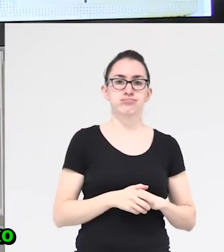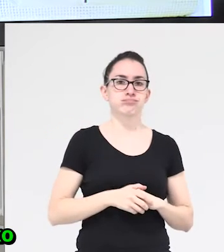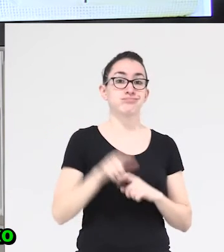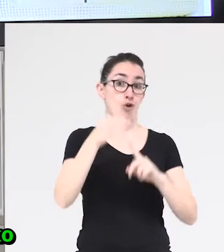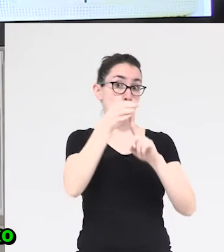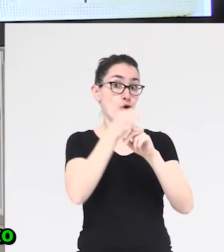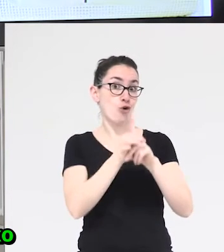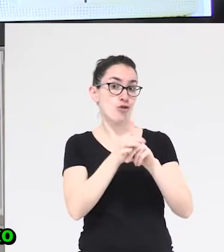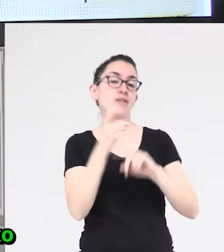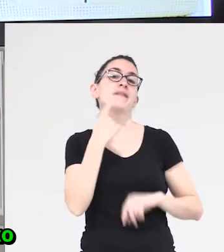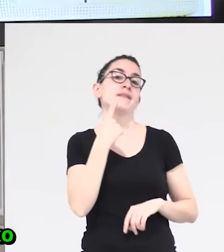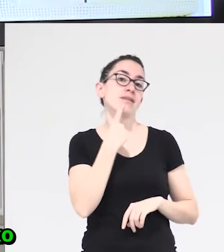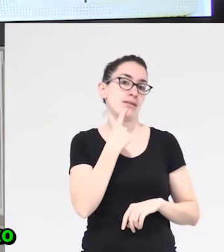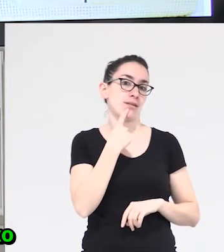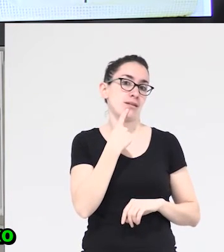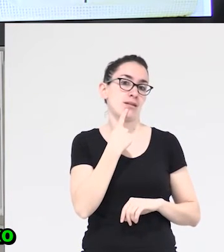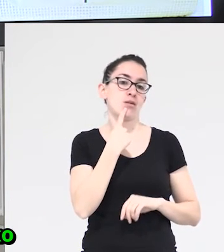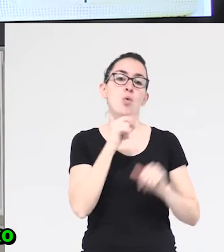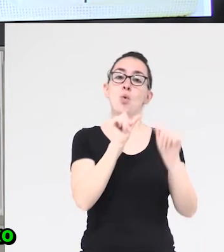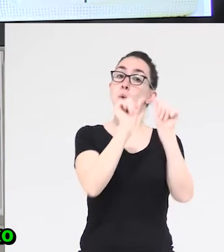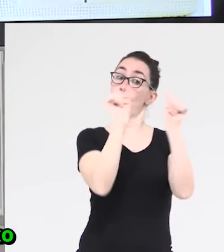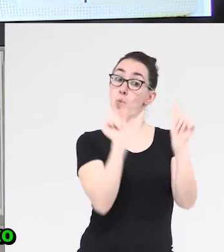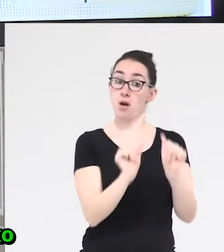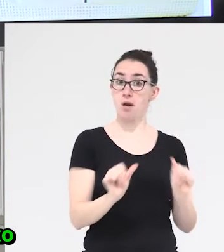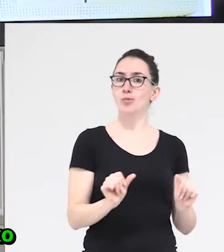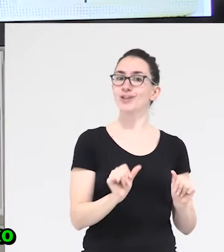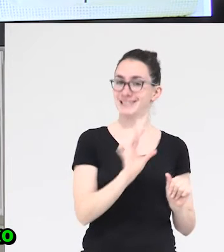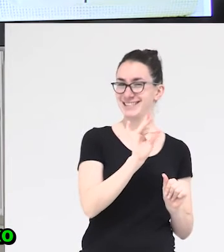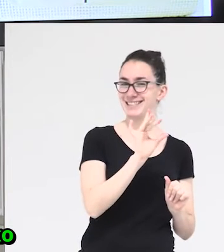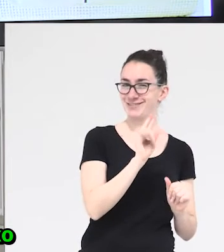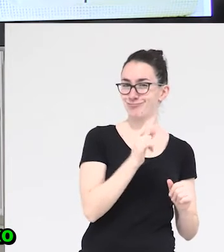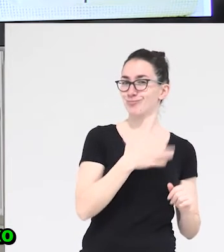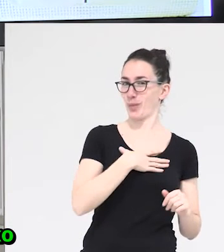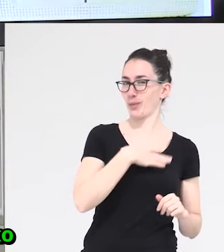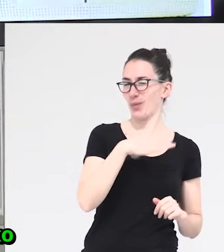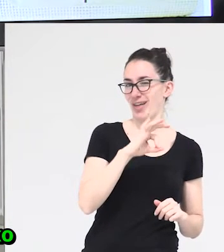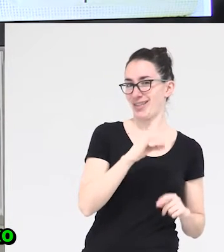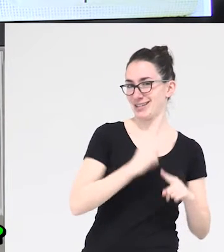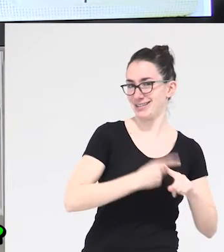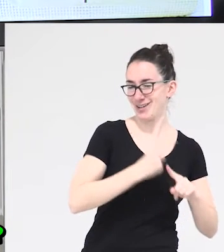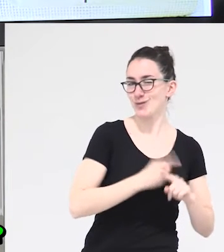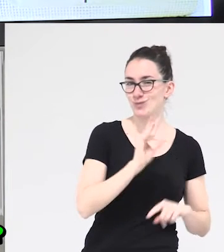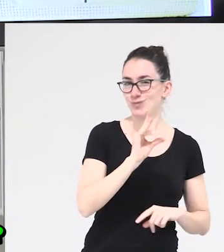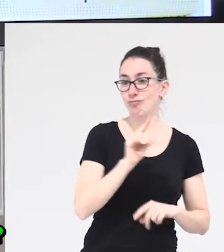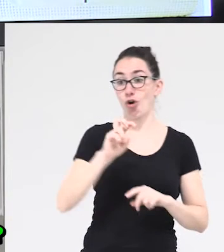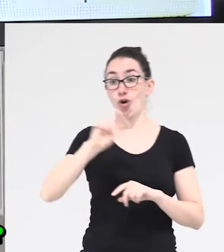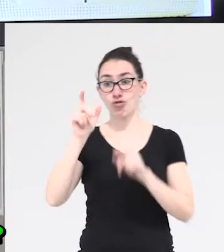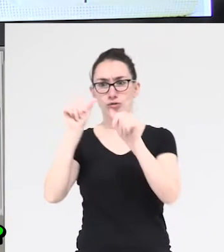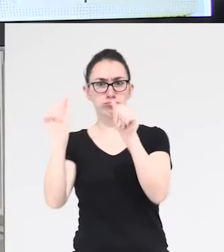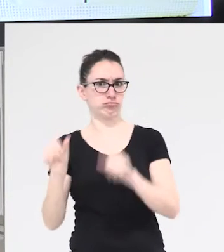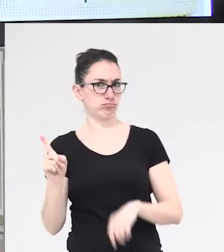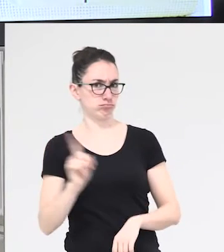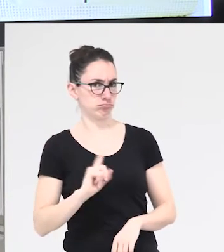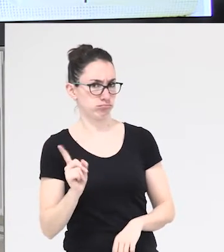y habla de un cuerpo con el que sí es legítimo tener sexo y otro cuerpo con el que no, ¿no?